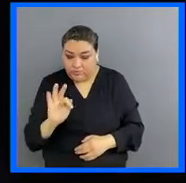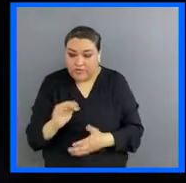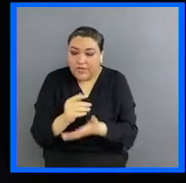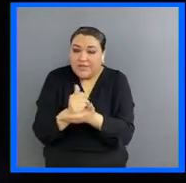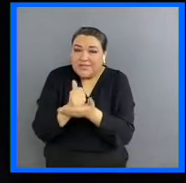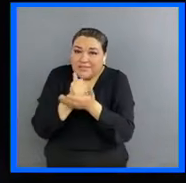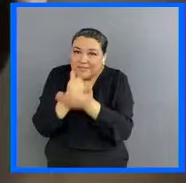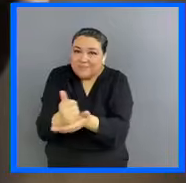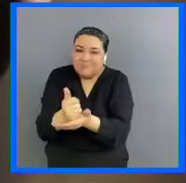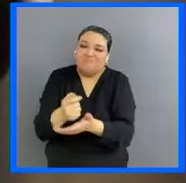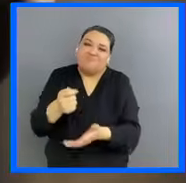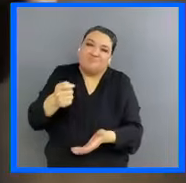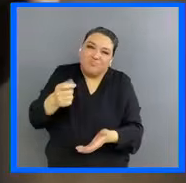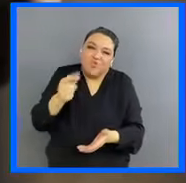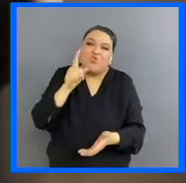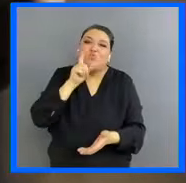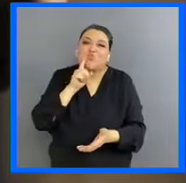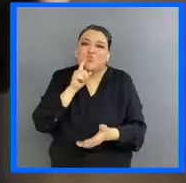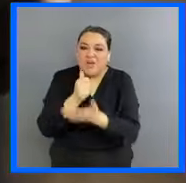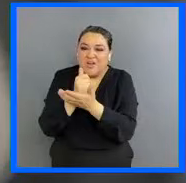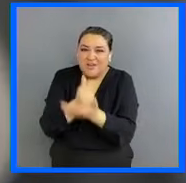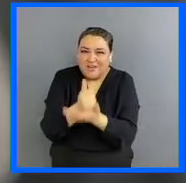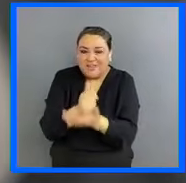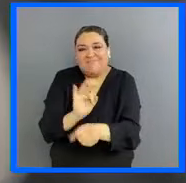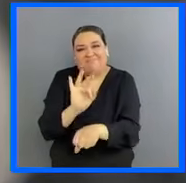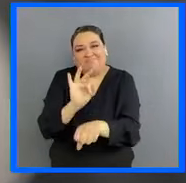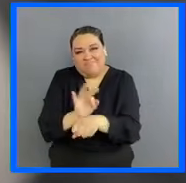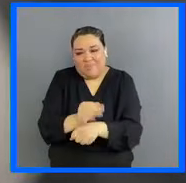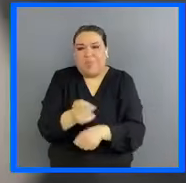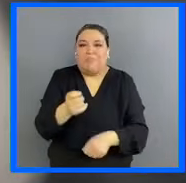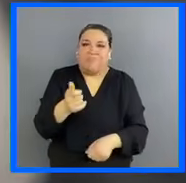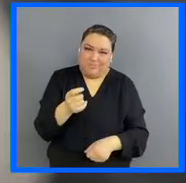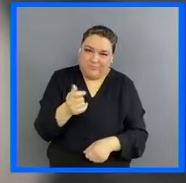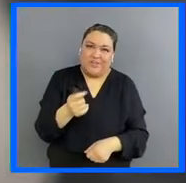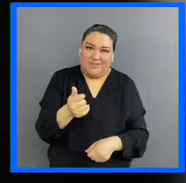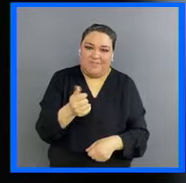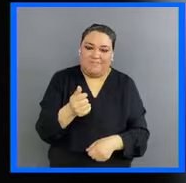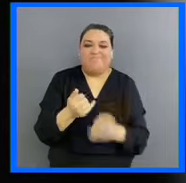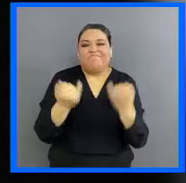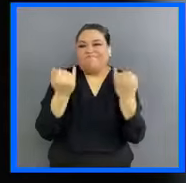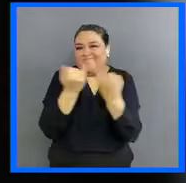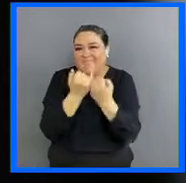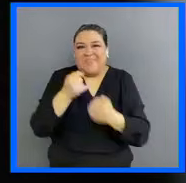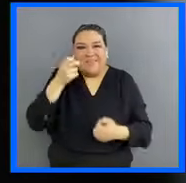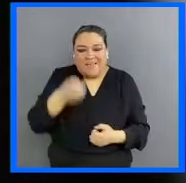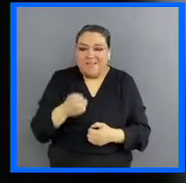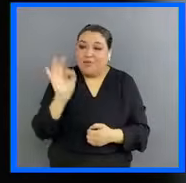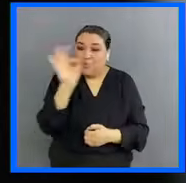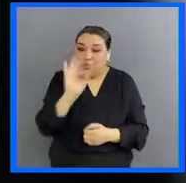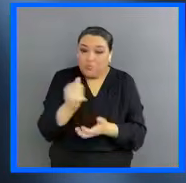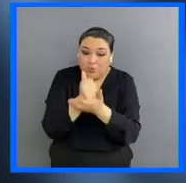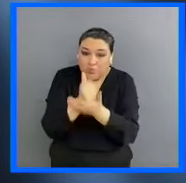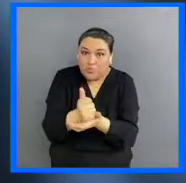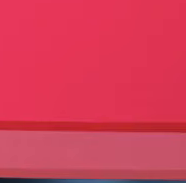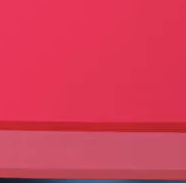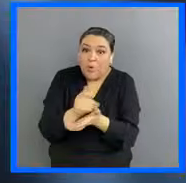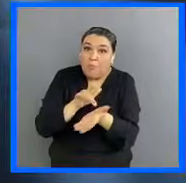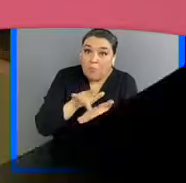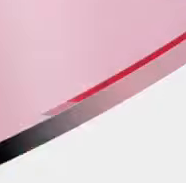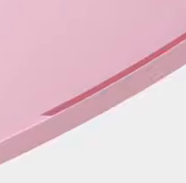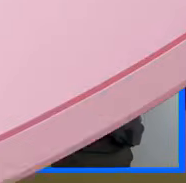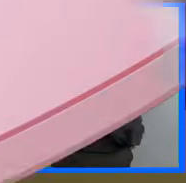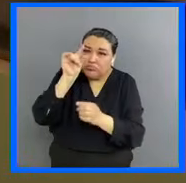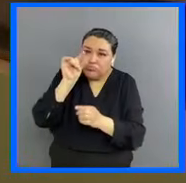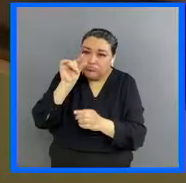para combatir la lucha contra la violencia que sufren las mujeres, un porcentaje que además va en descenso.